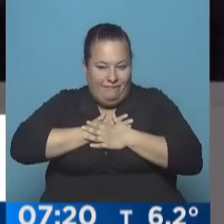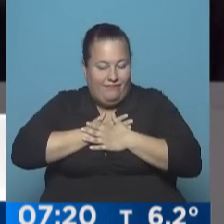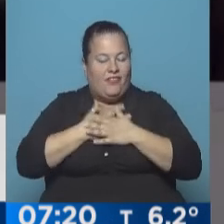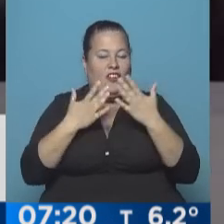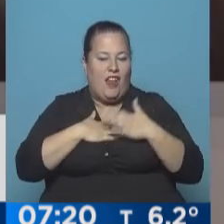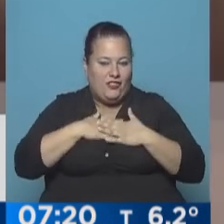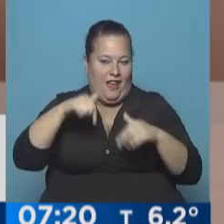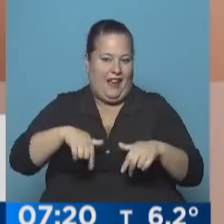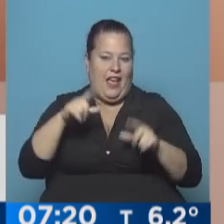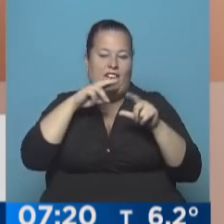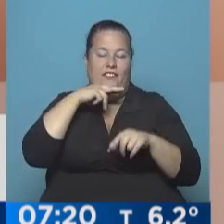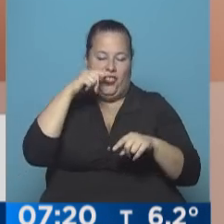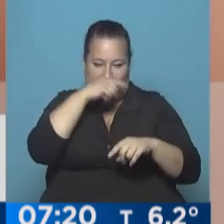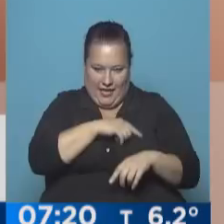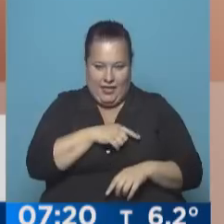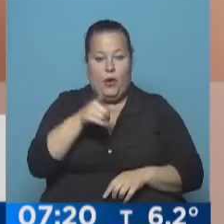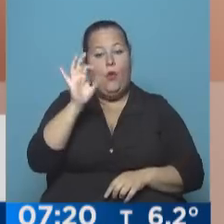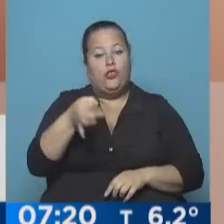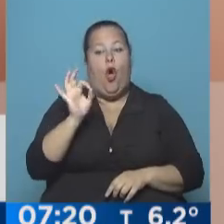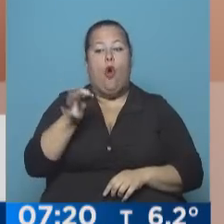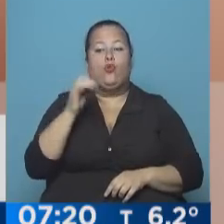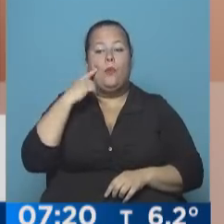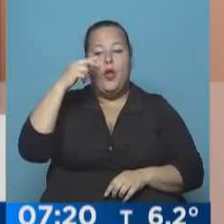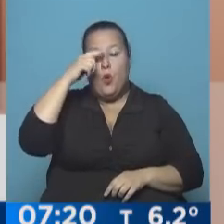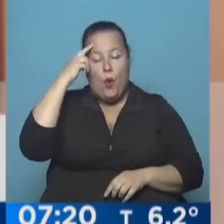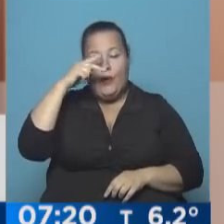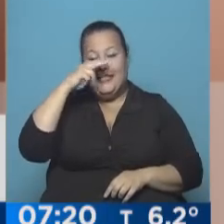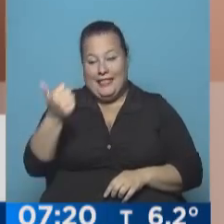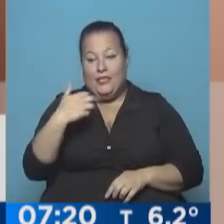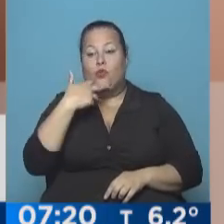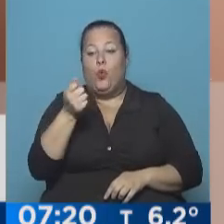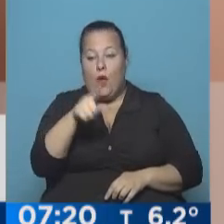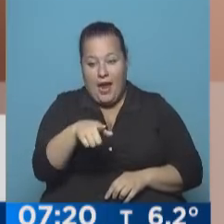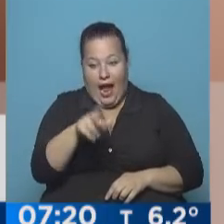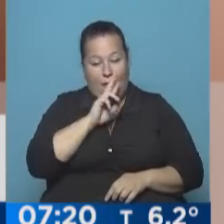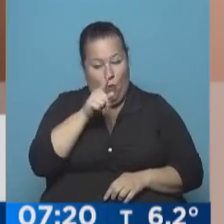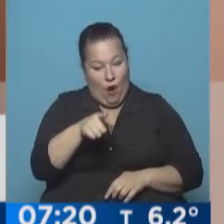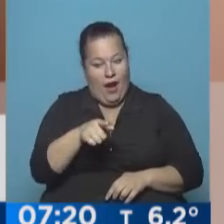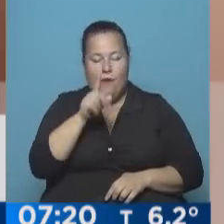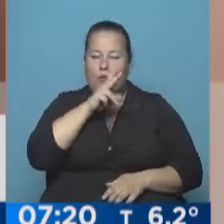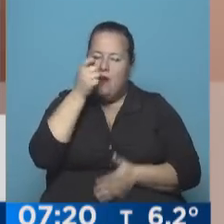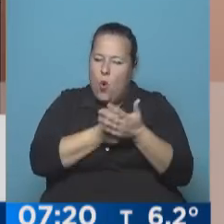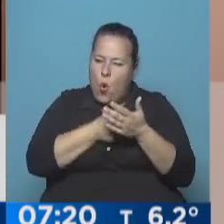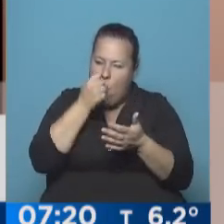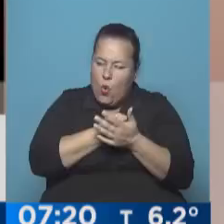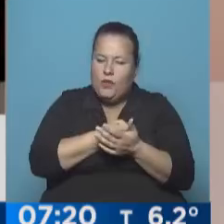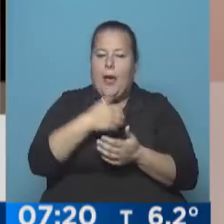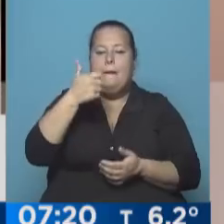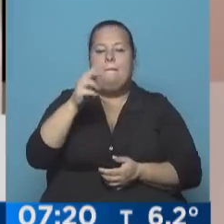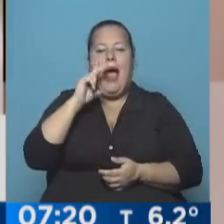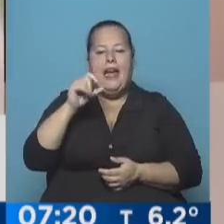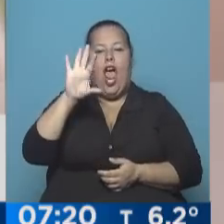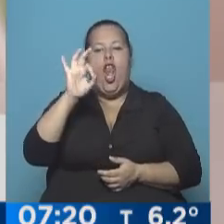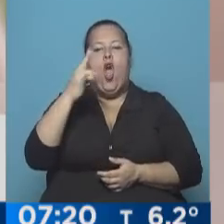corazón desde aquí, desde Edición 7. Vos sabés que en octubre del 76, la hija de esta mujer incansable, María Lourdes,